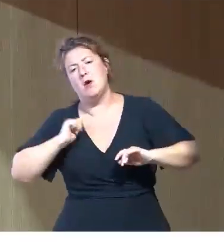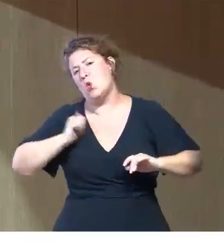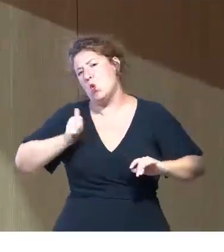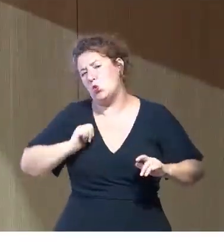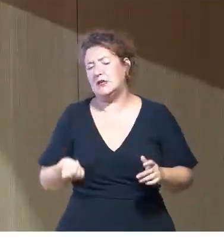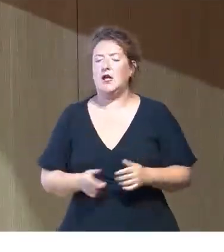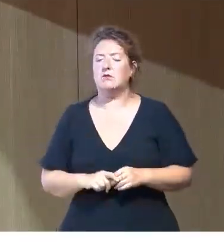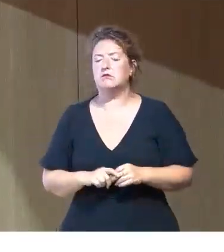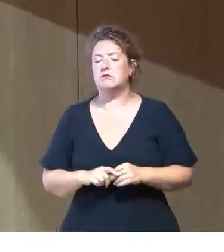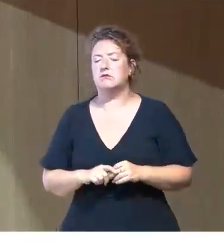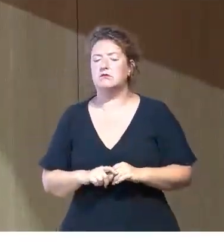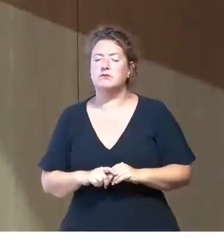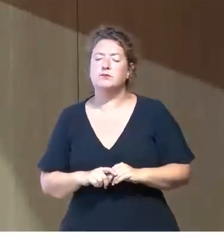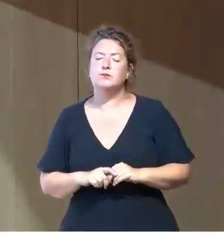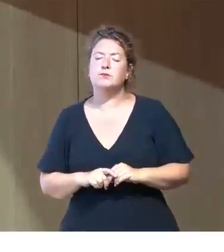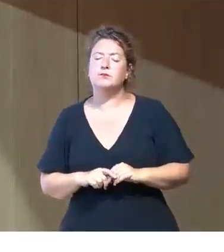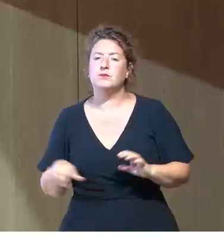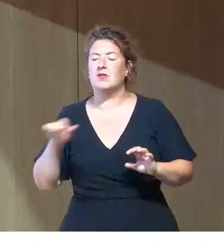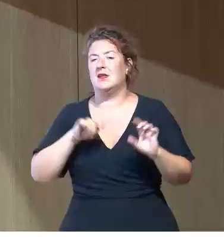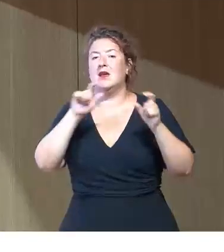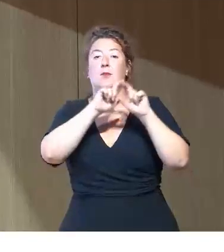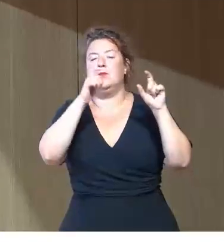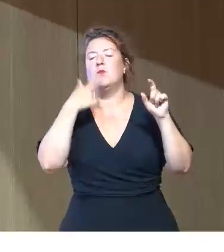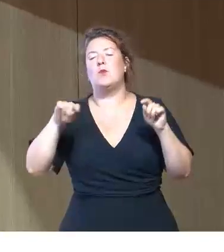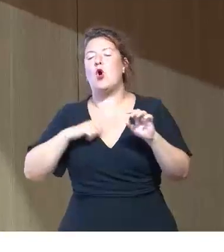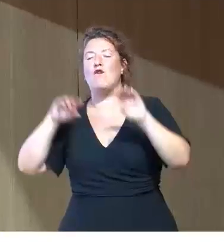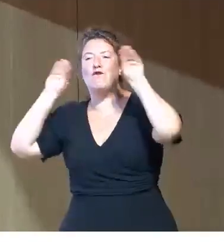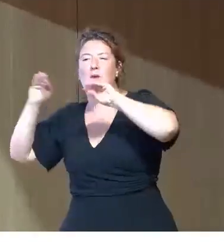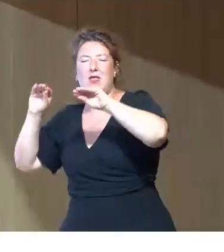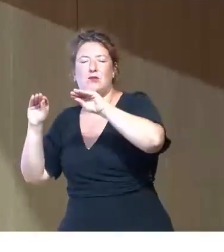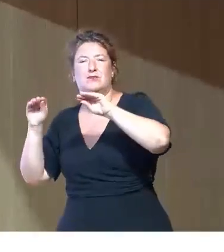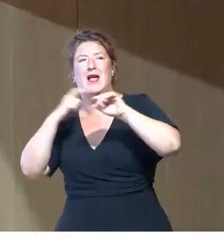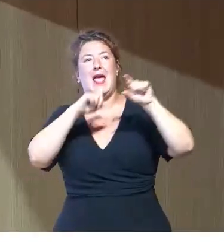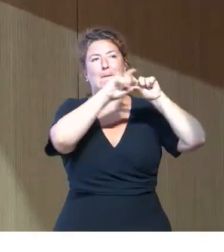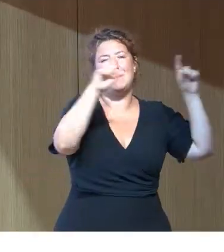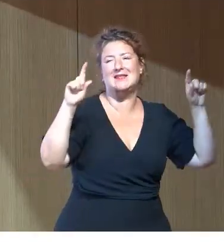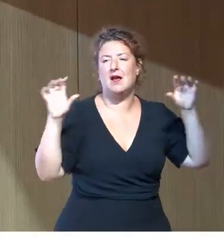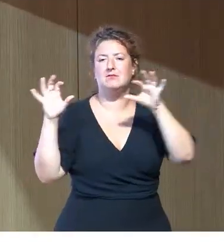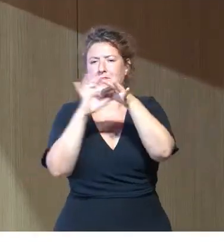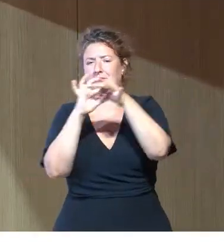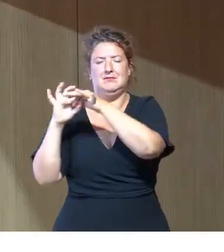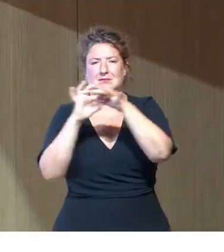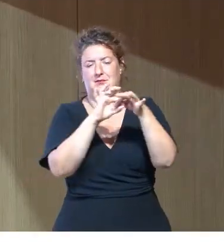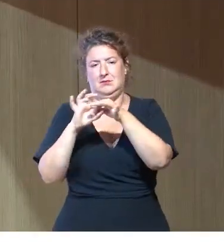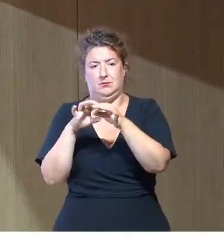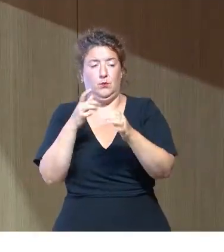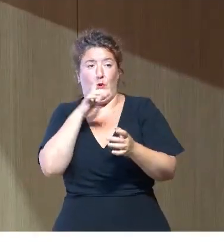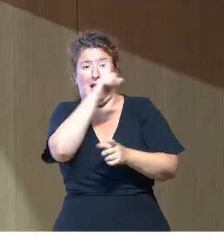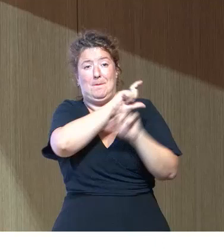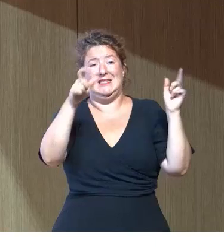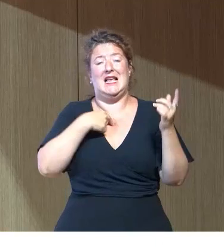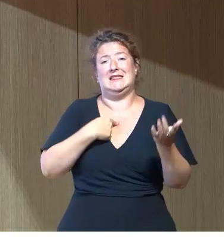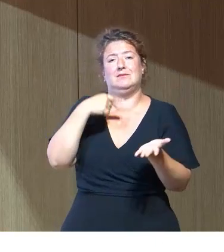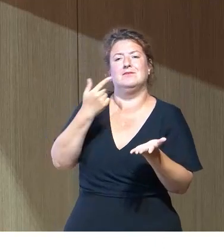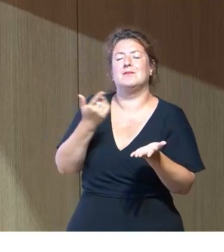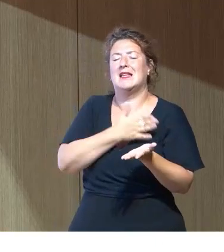y que no esté separada de lo que las empresas demandan y lo que el mercado demanda Cómo crees que va a evolucionar el mercado laboral en los